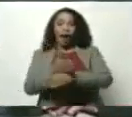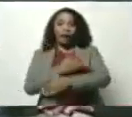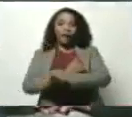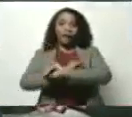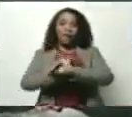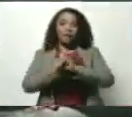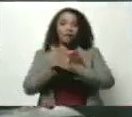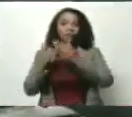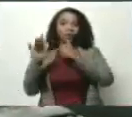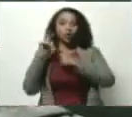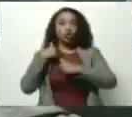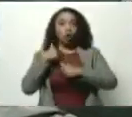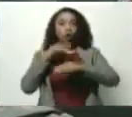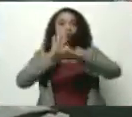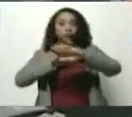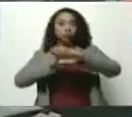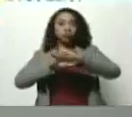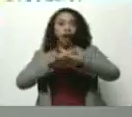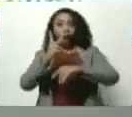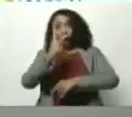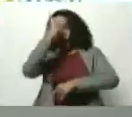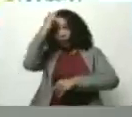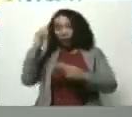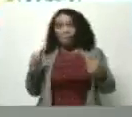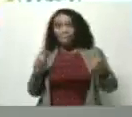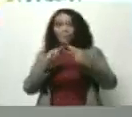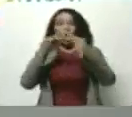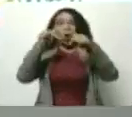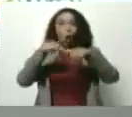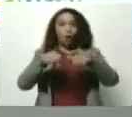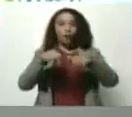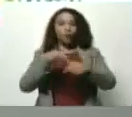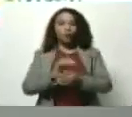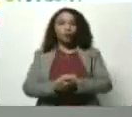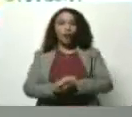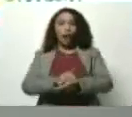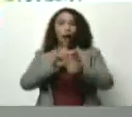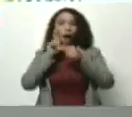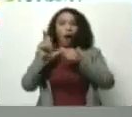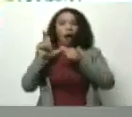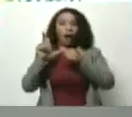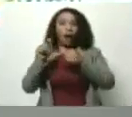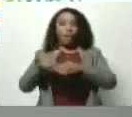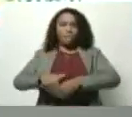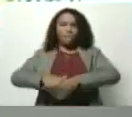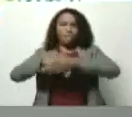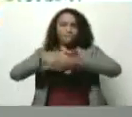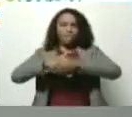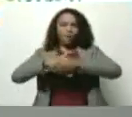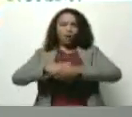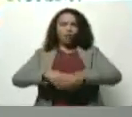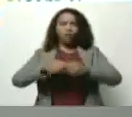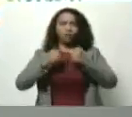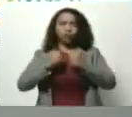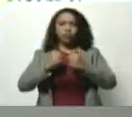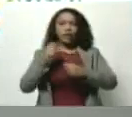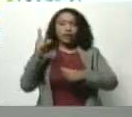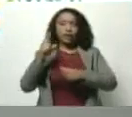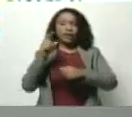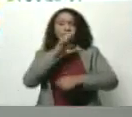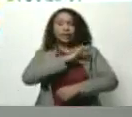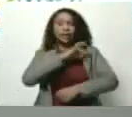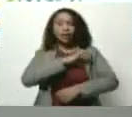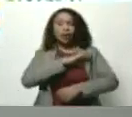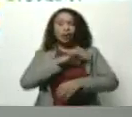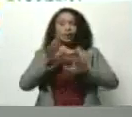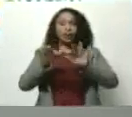a transmitir ese mensaje a tarde cuando nos encontráramos el día de hoy él me estrechó la mano y me dijo señor secretario general